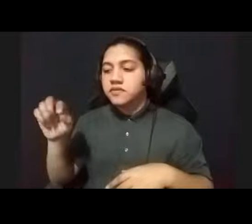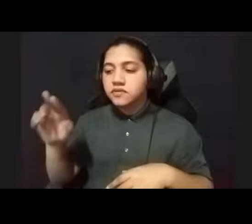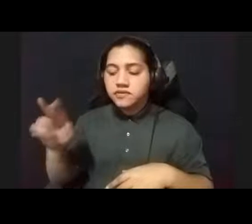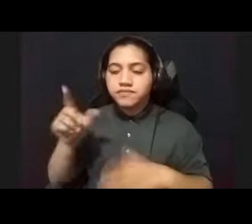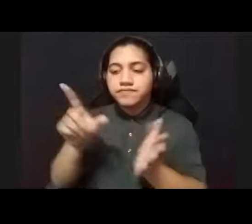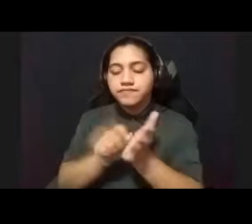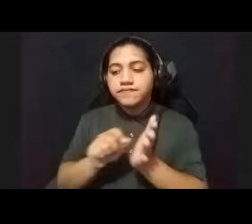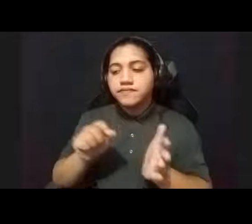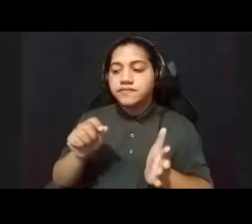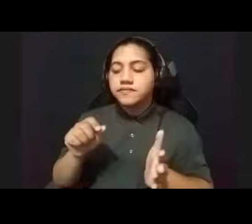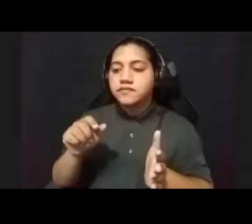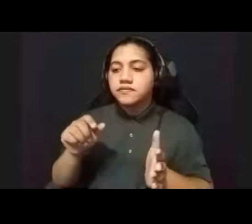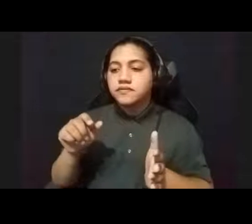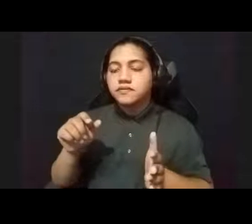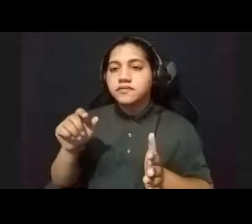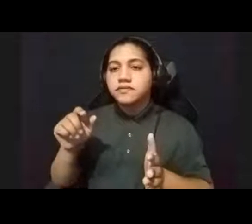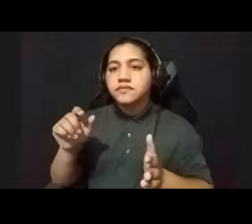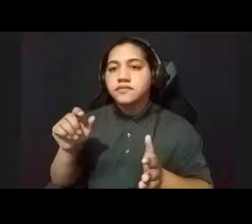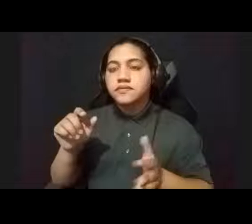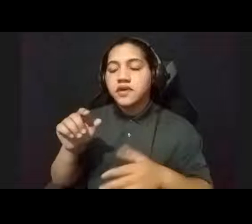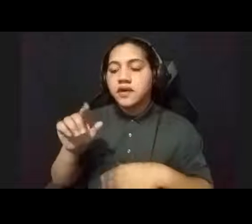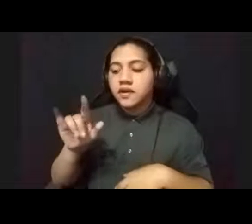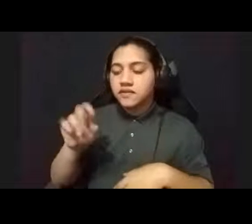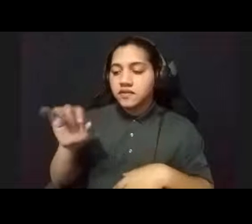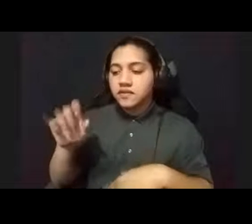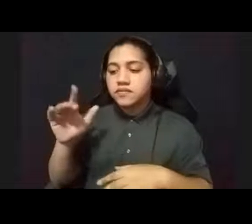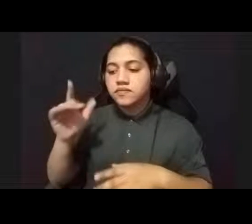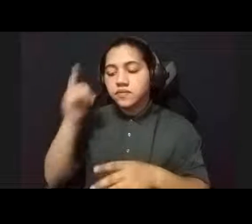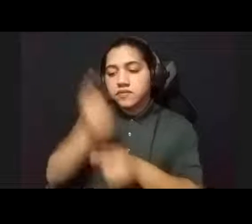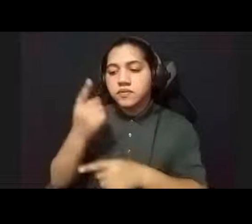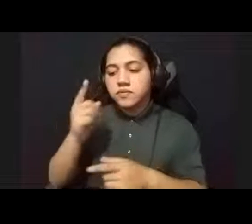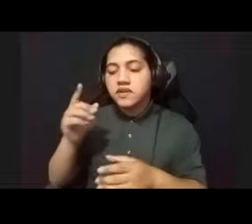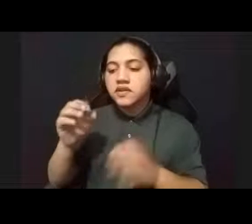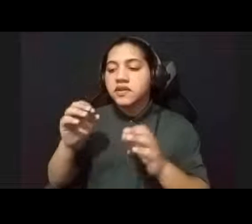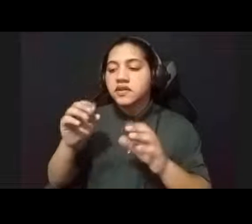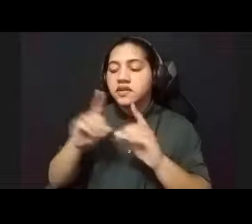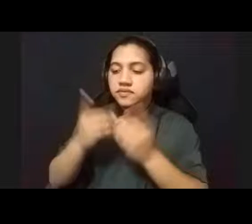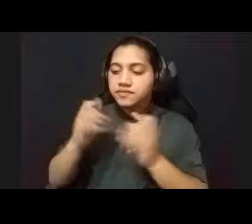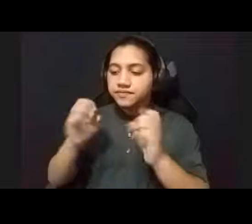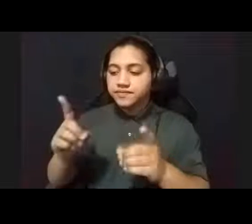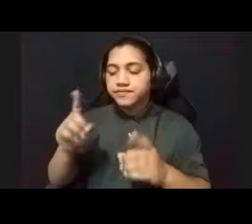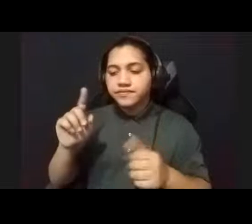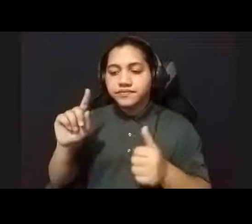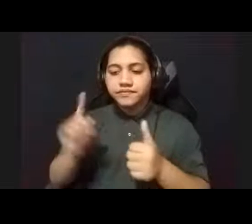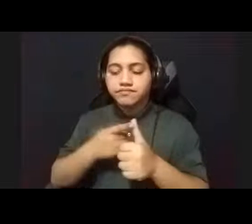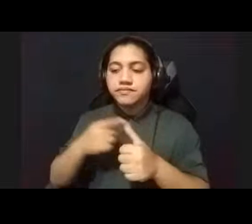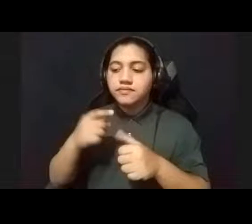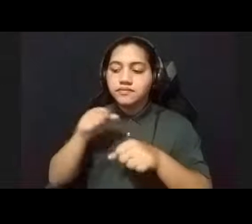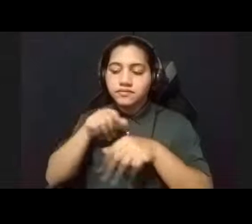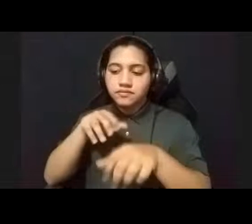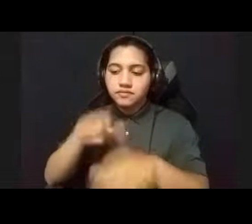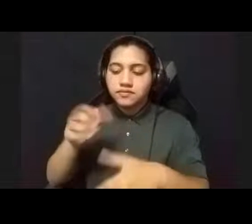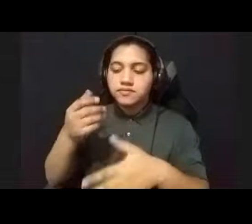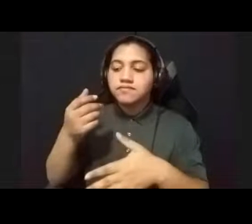editorial Laidlaw Brothers para el Departamento de Educación. El 1 de marzo celebramos el nacimiento de la